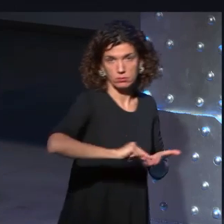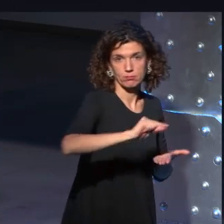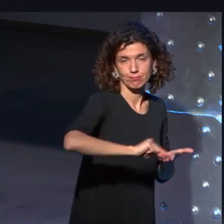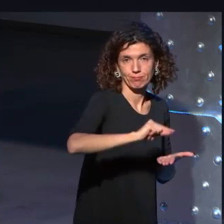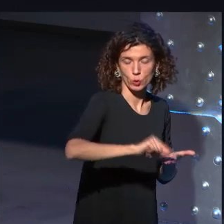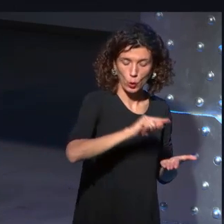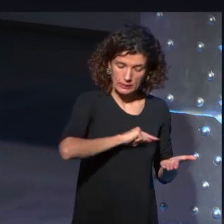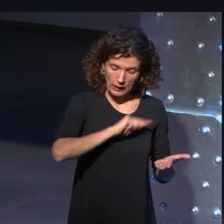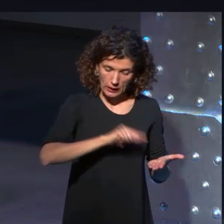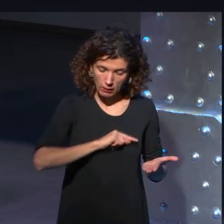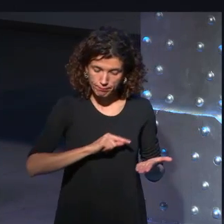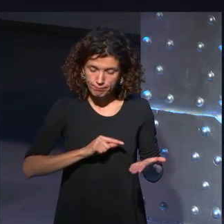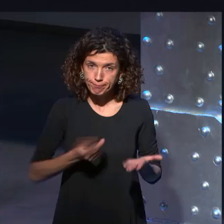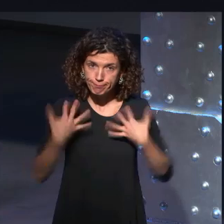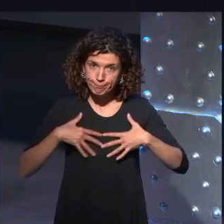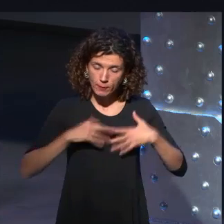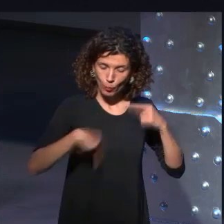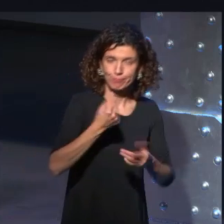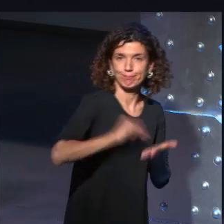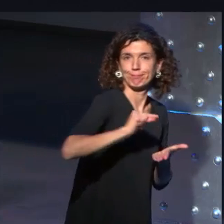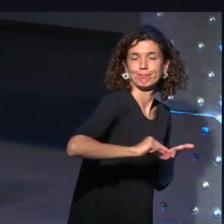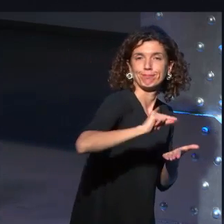sentí, tratar de manejarlo con una tipografía.